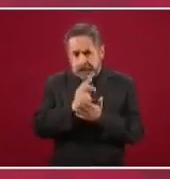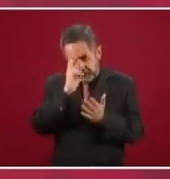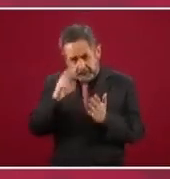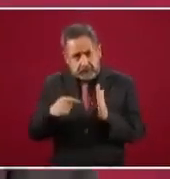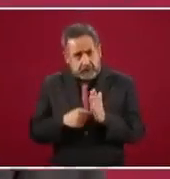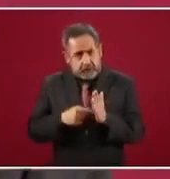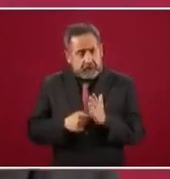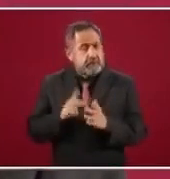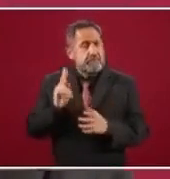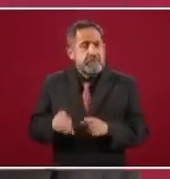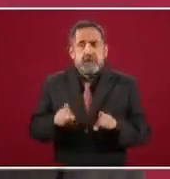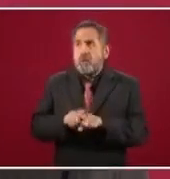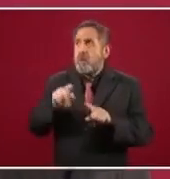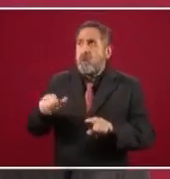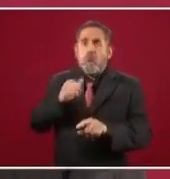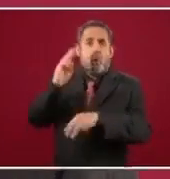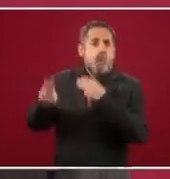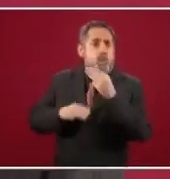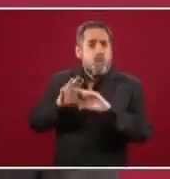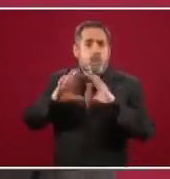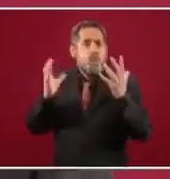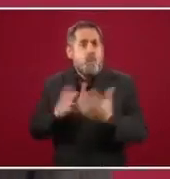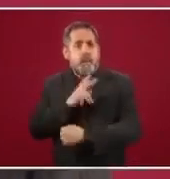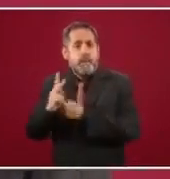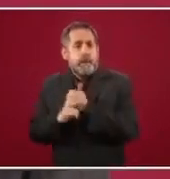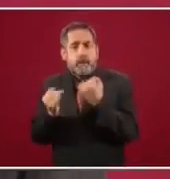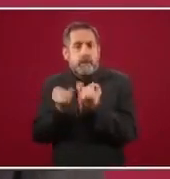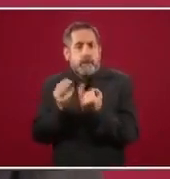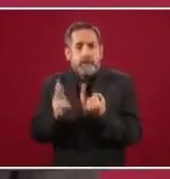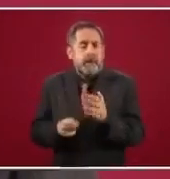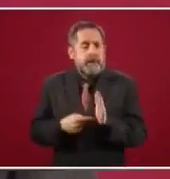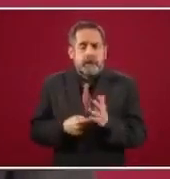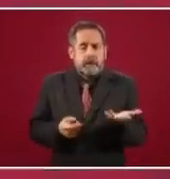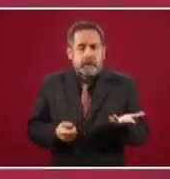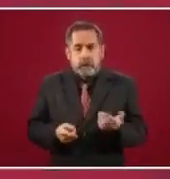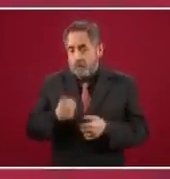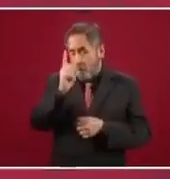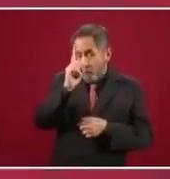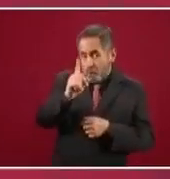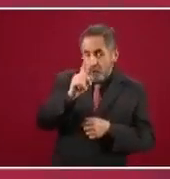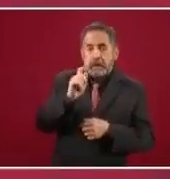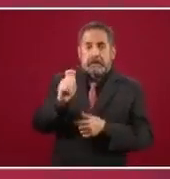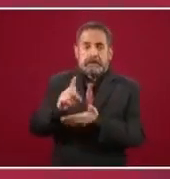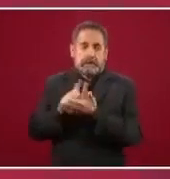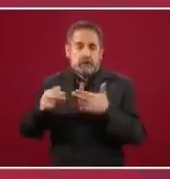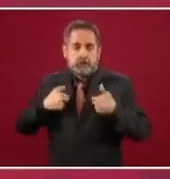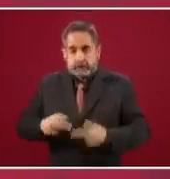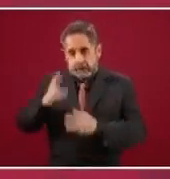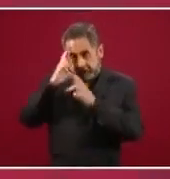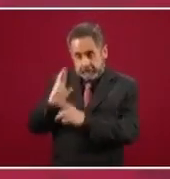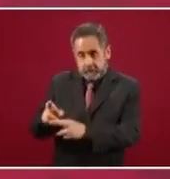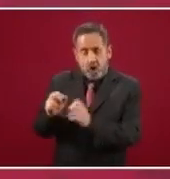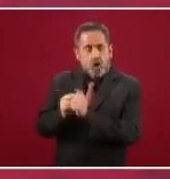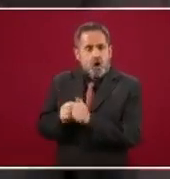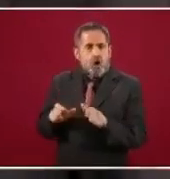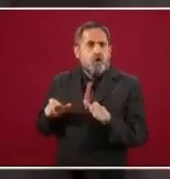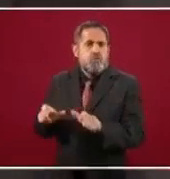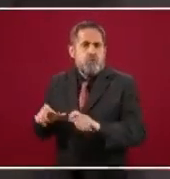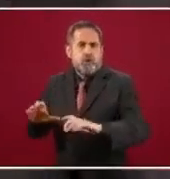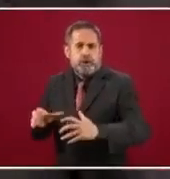como lo hacen todos los países, sin violar derechos humanos y también con protección. Pero